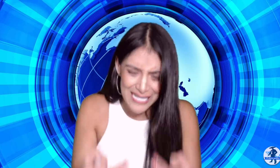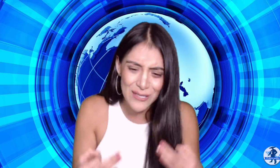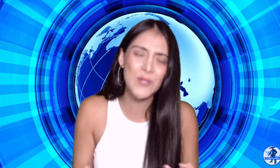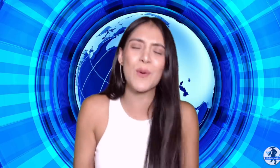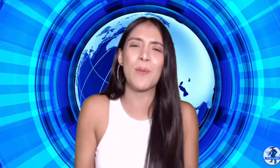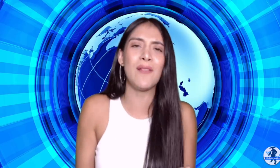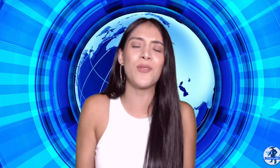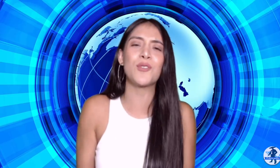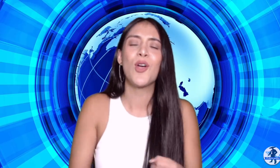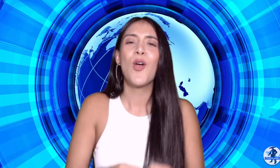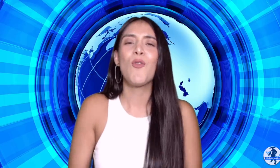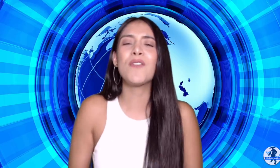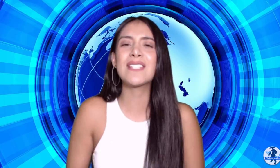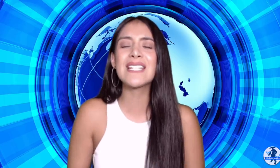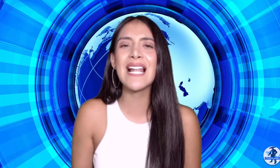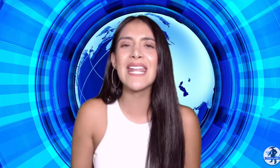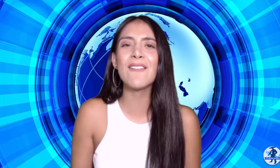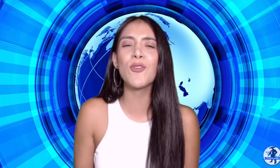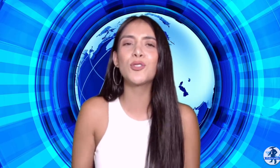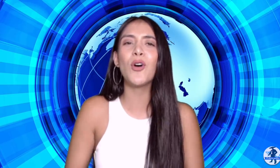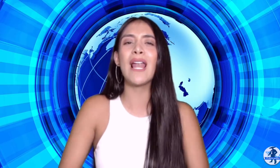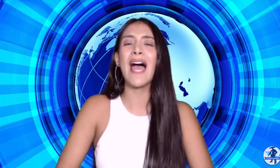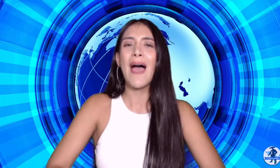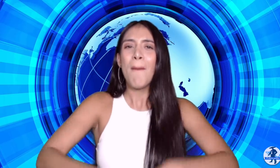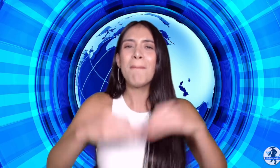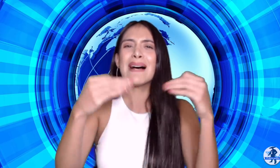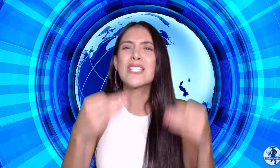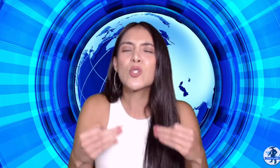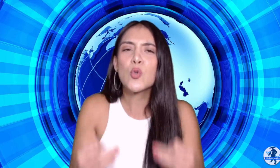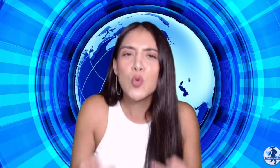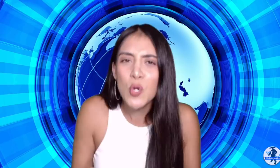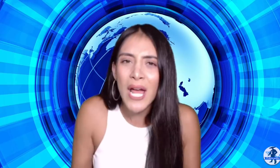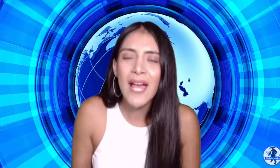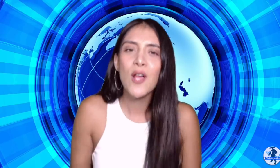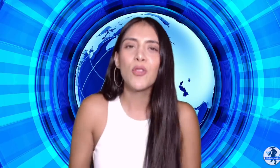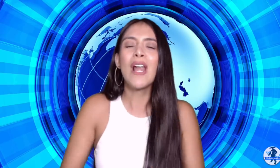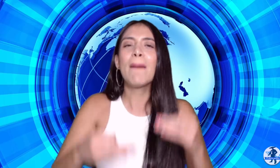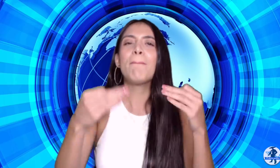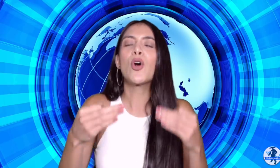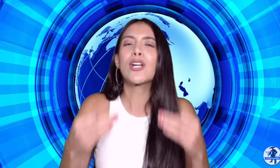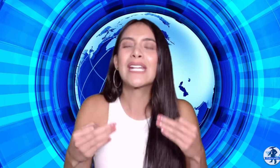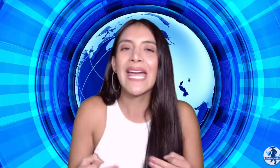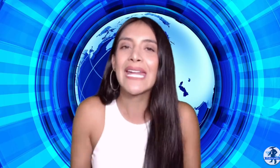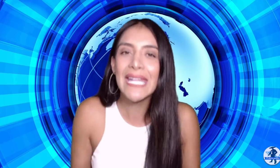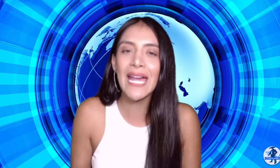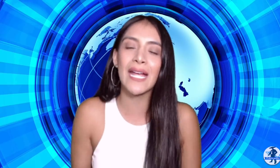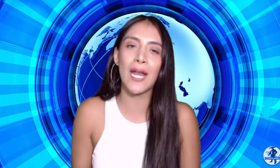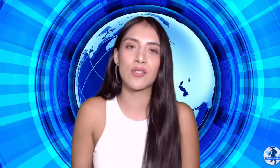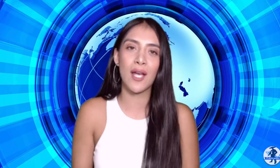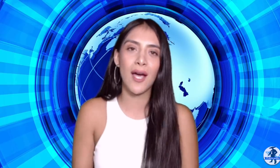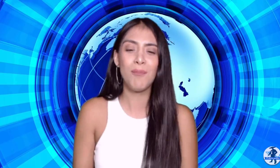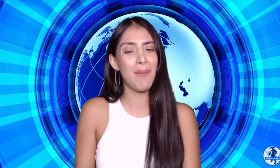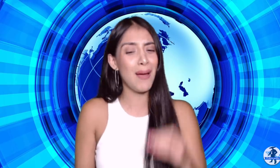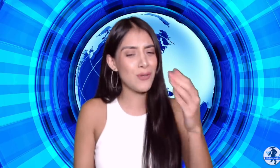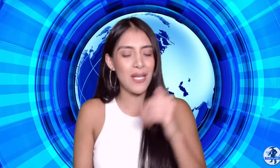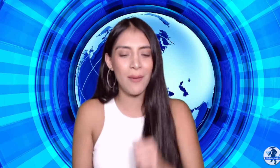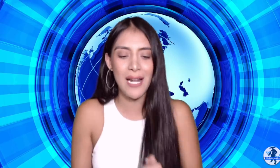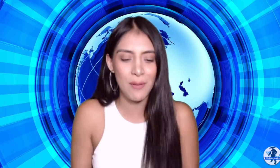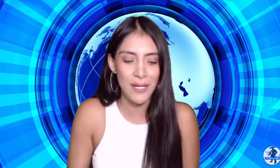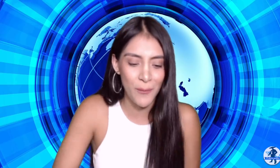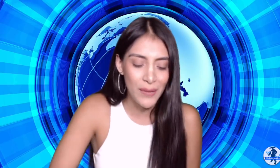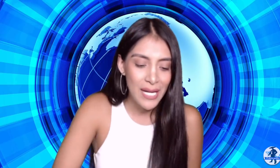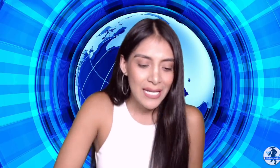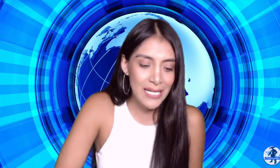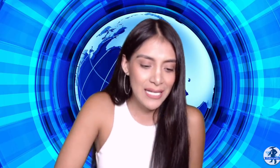en estos momentos donde está saliendo toda la basura, toda la porquería que nos dejaron, vamos a